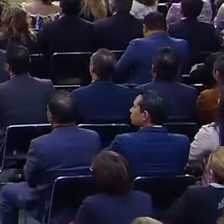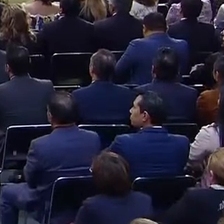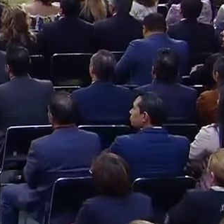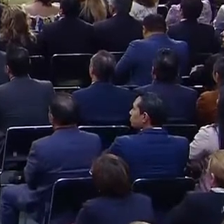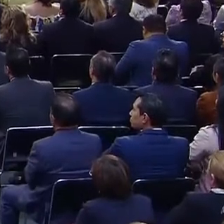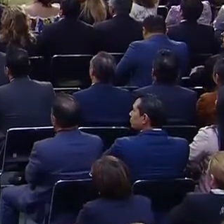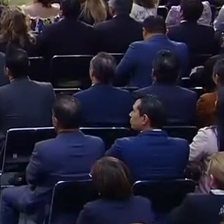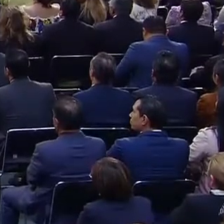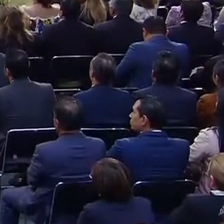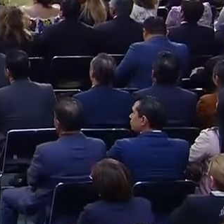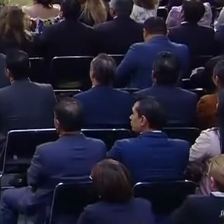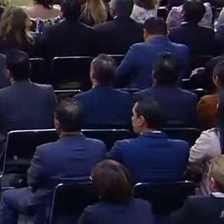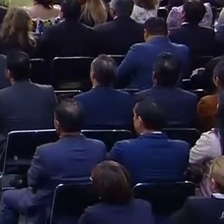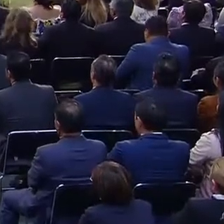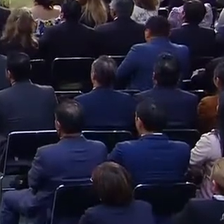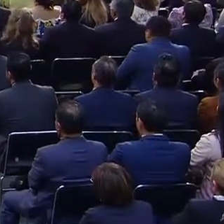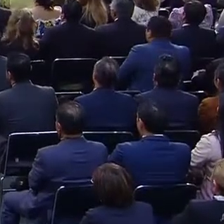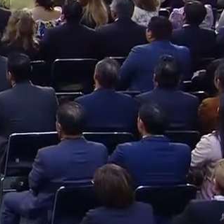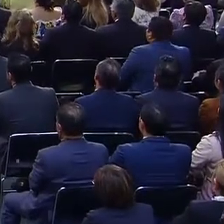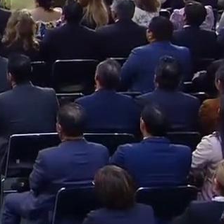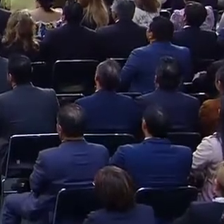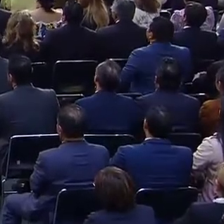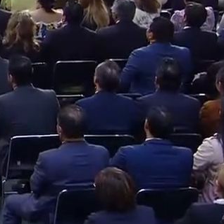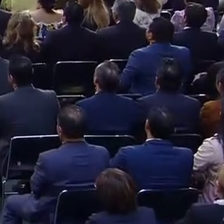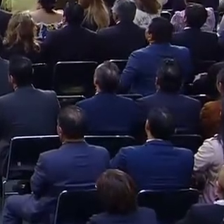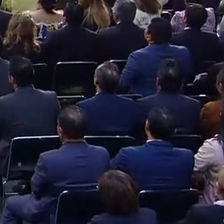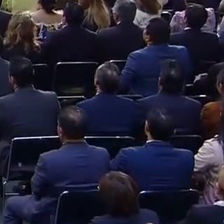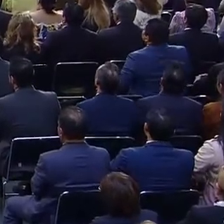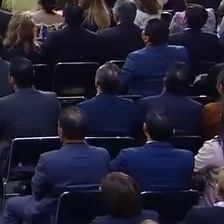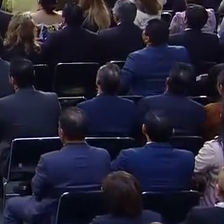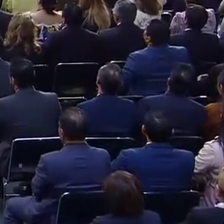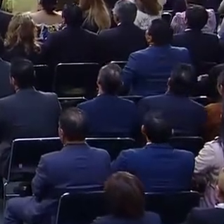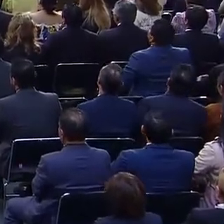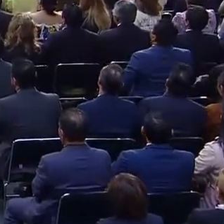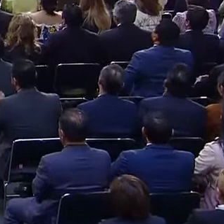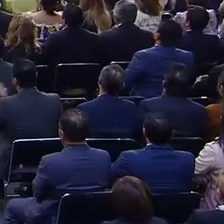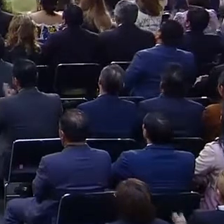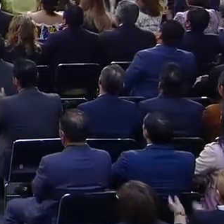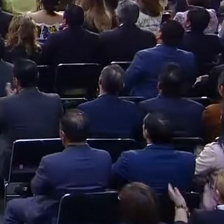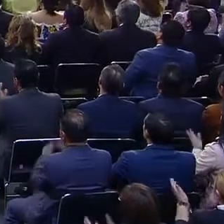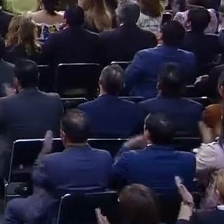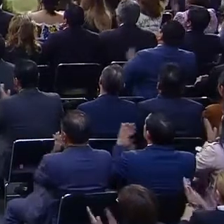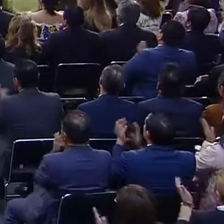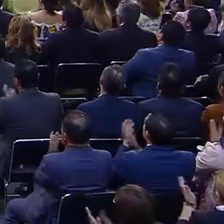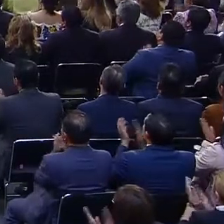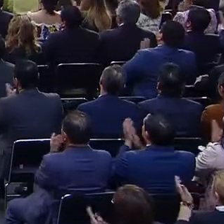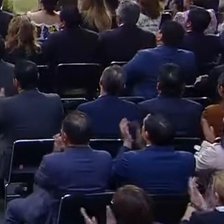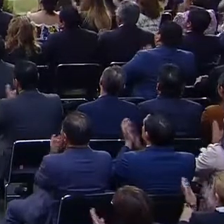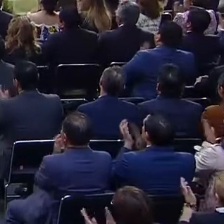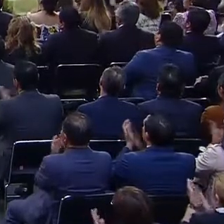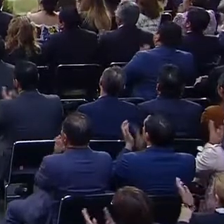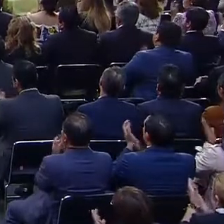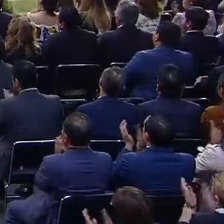Lo acompañan el licenciado Adán Augusto López Hernández, secretario de Gobernación.